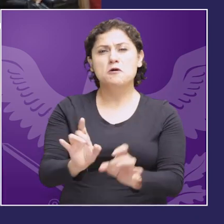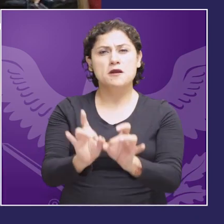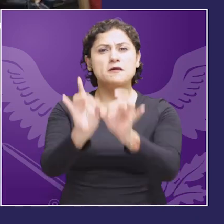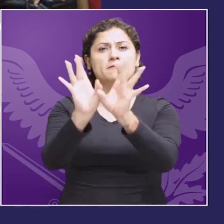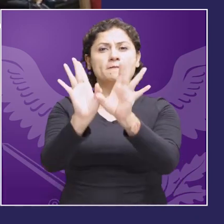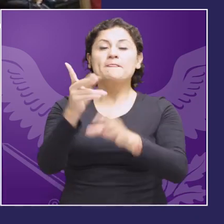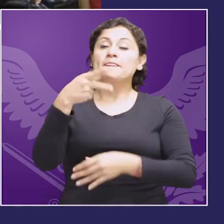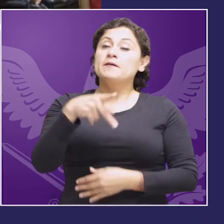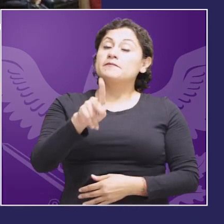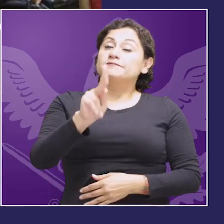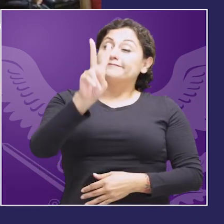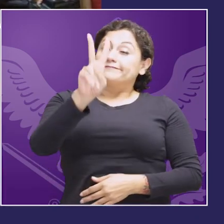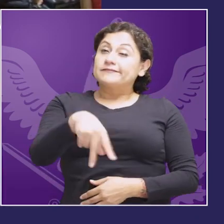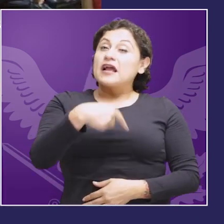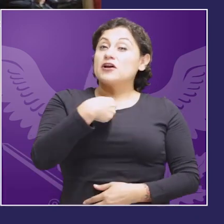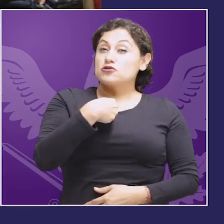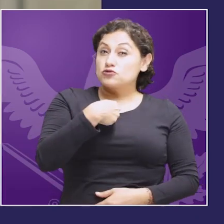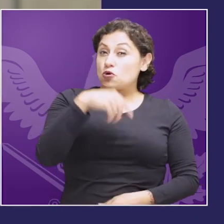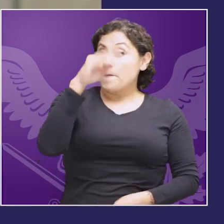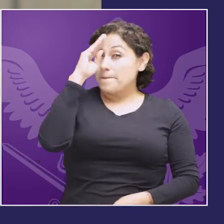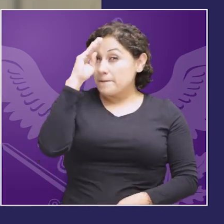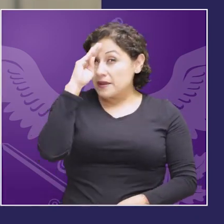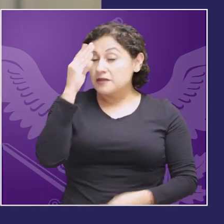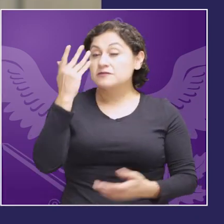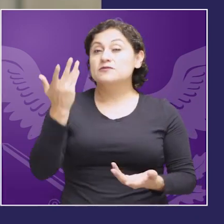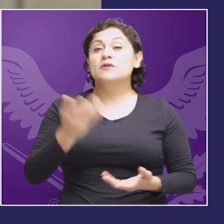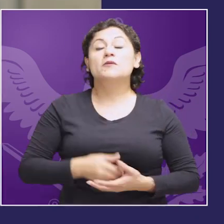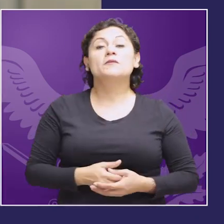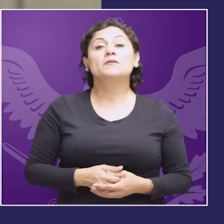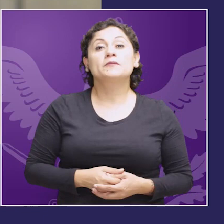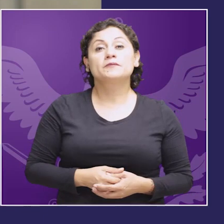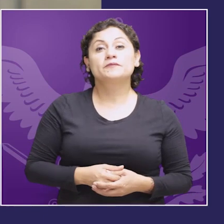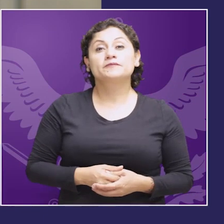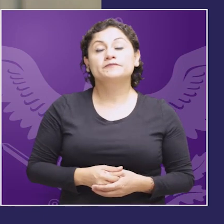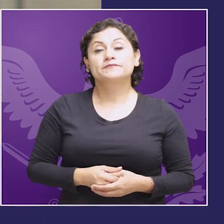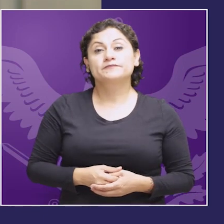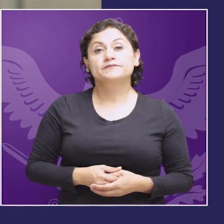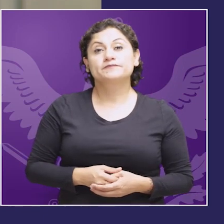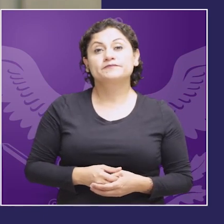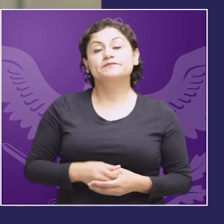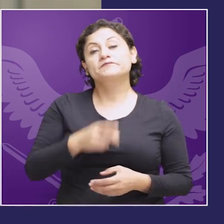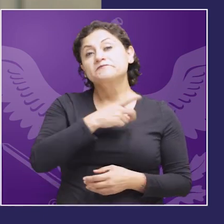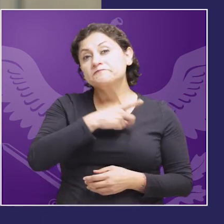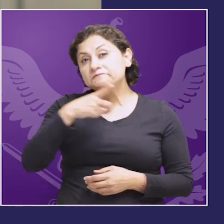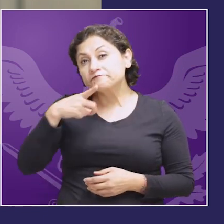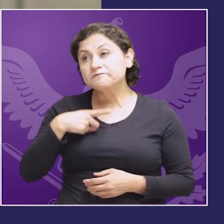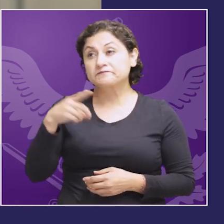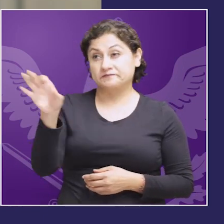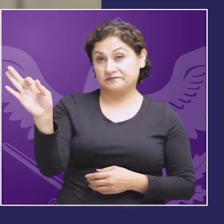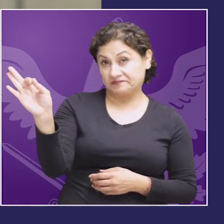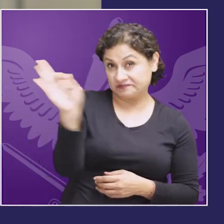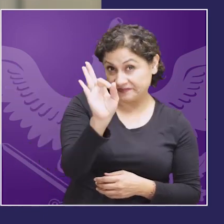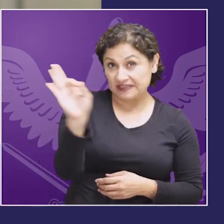de realizar algunas actividades que haga que igual los jueces y las juezas miren a